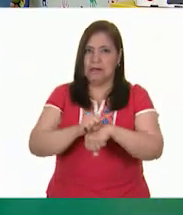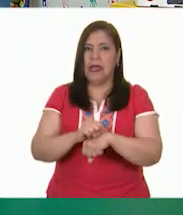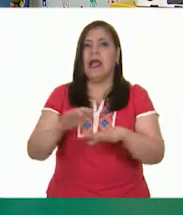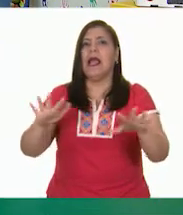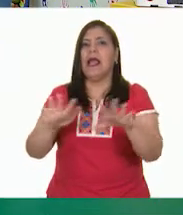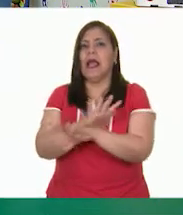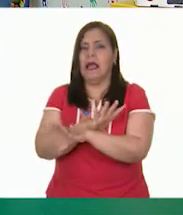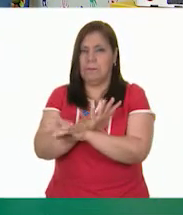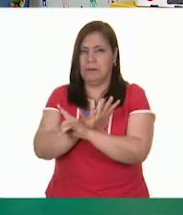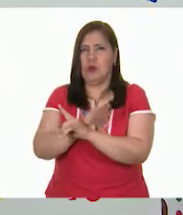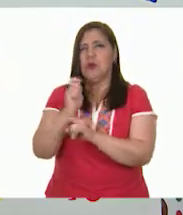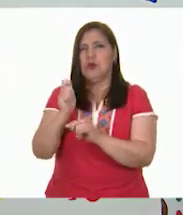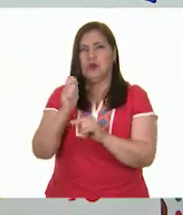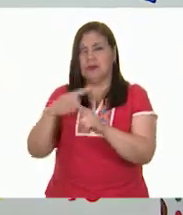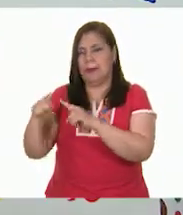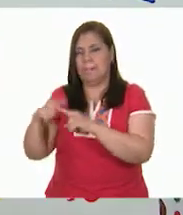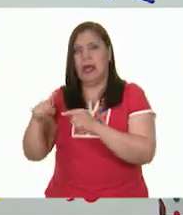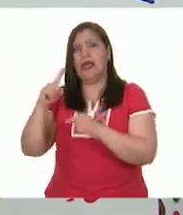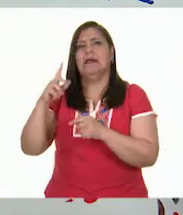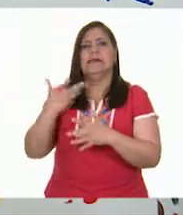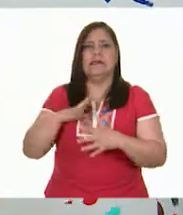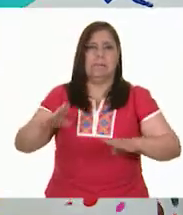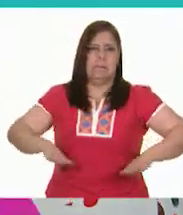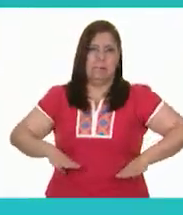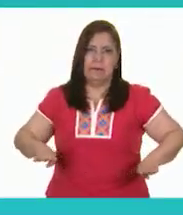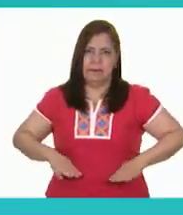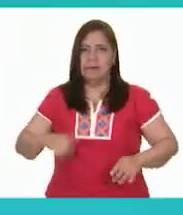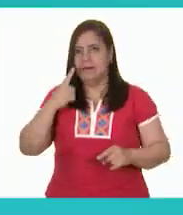de estado. Niñas y niños, vamos a